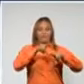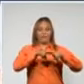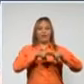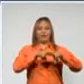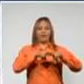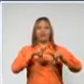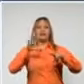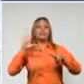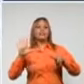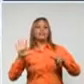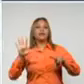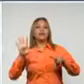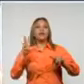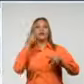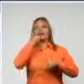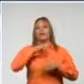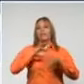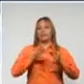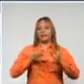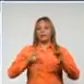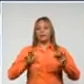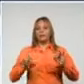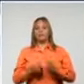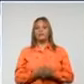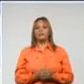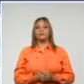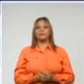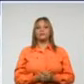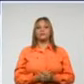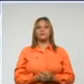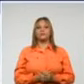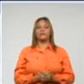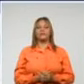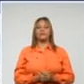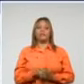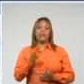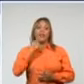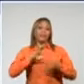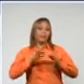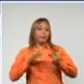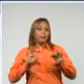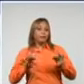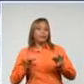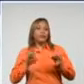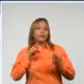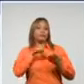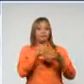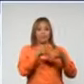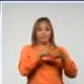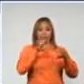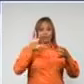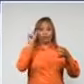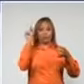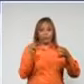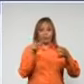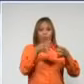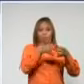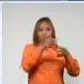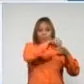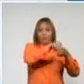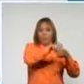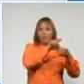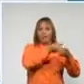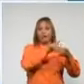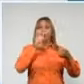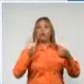5 a la de Artemisa. En el caso de Artemisa, de los 5 casos, 4 son